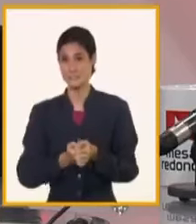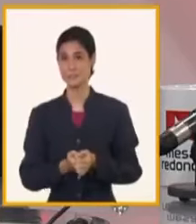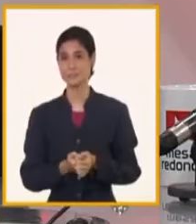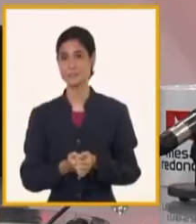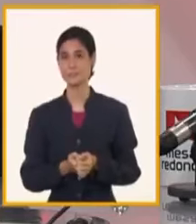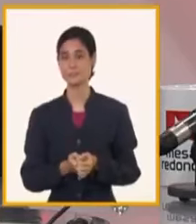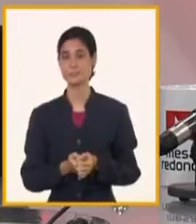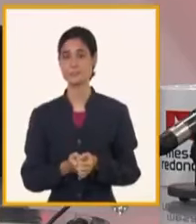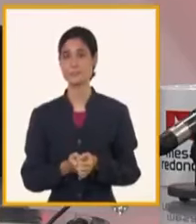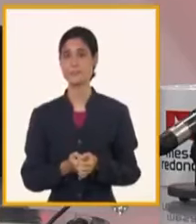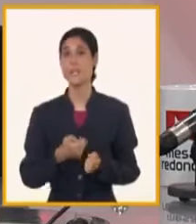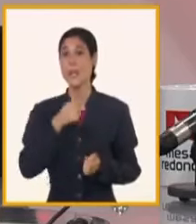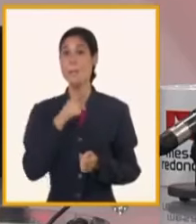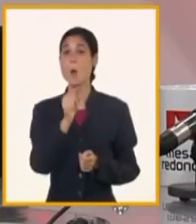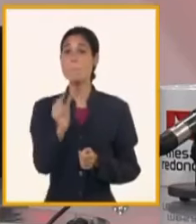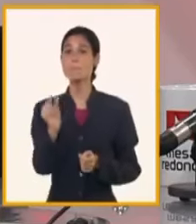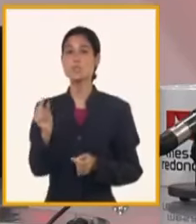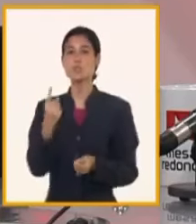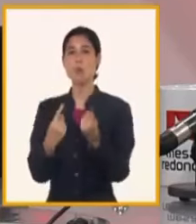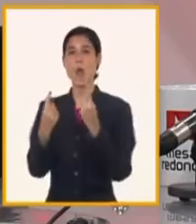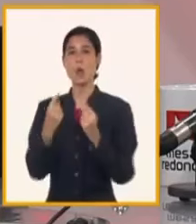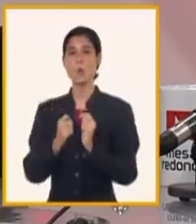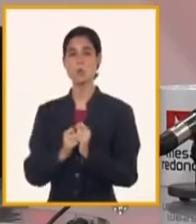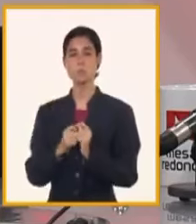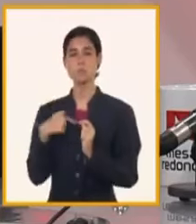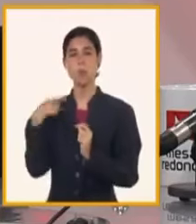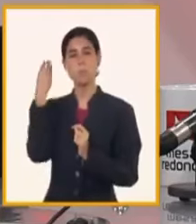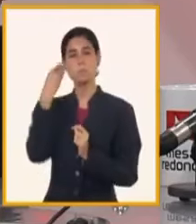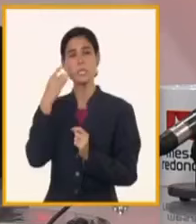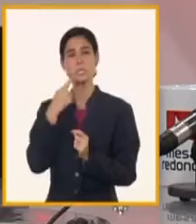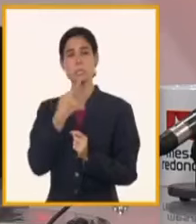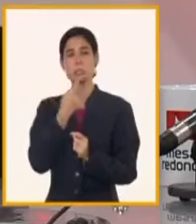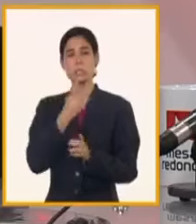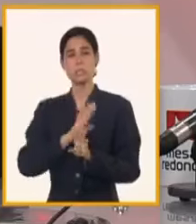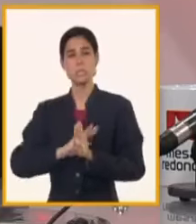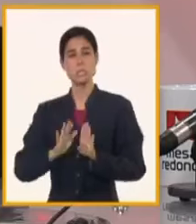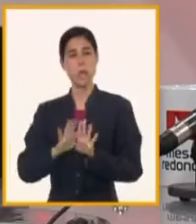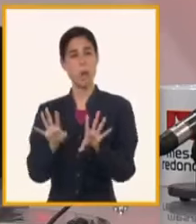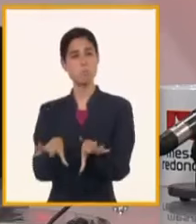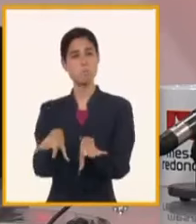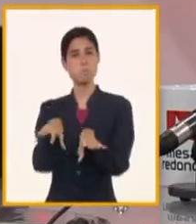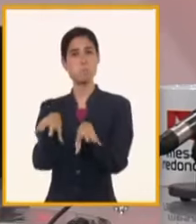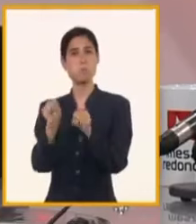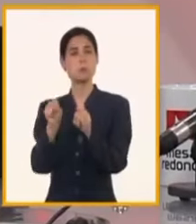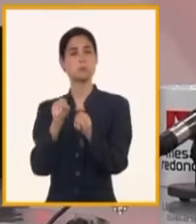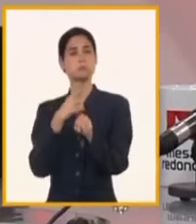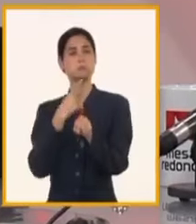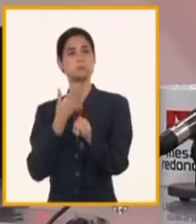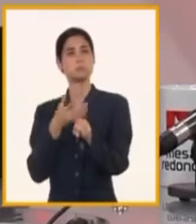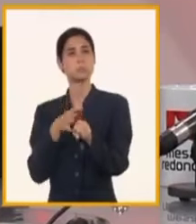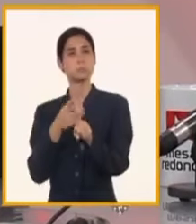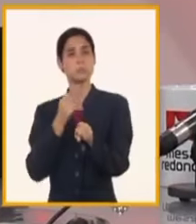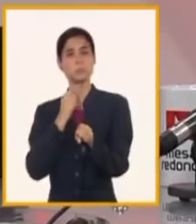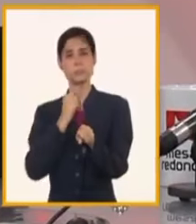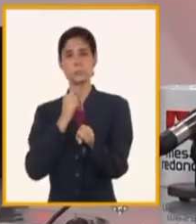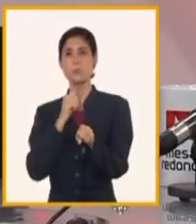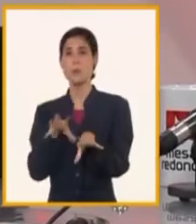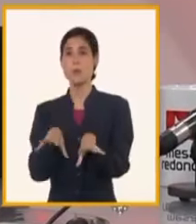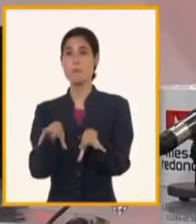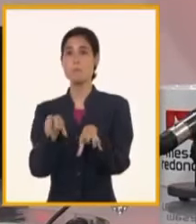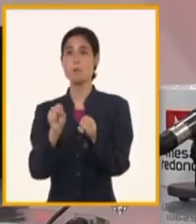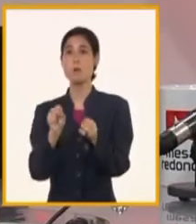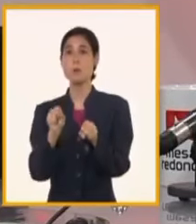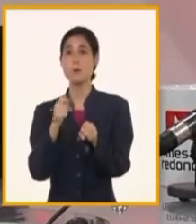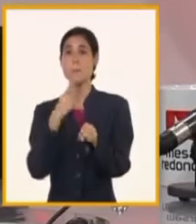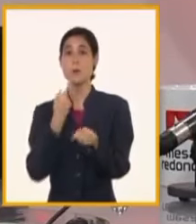a veces algunas personas pueden suponer que ustedes dicen vamos a pagar para poder tener cuando el apagón y mientras más